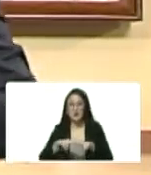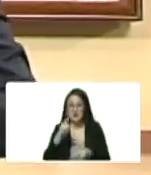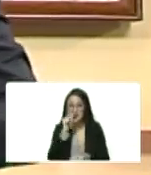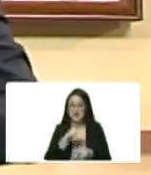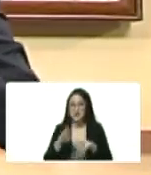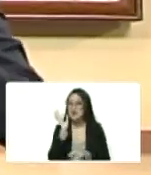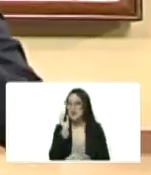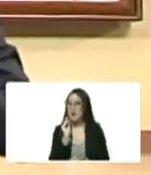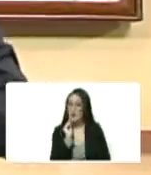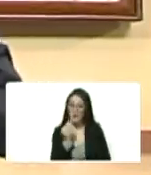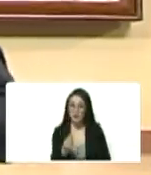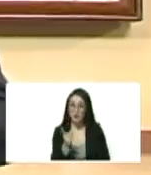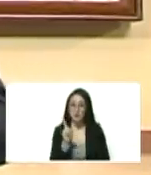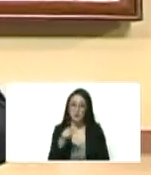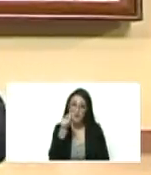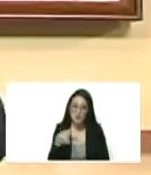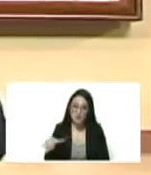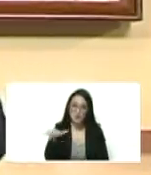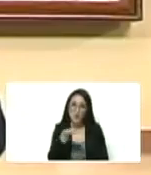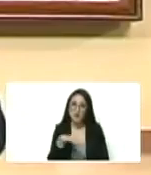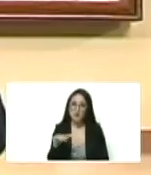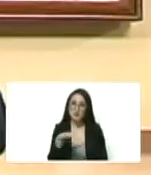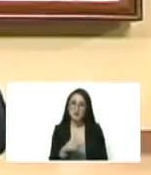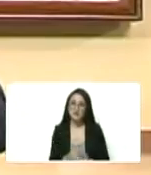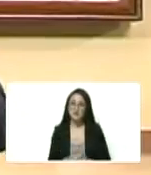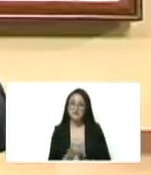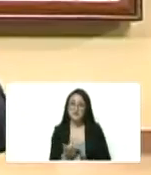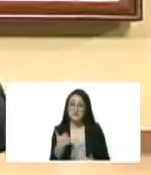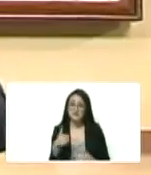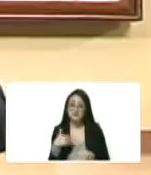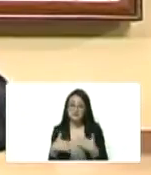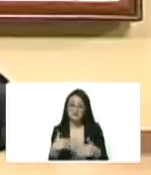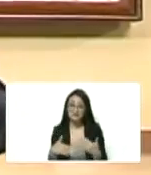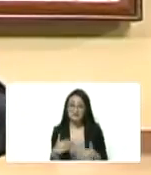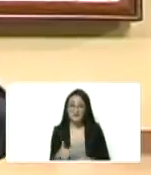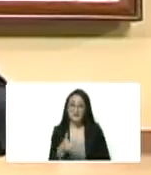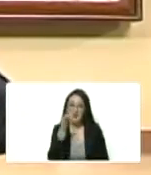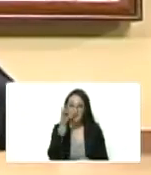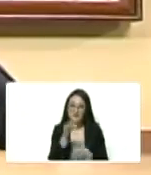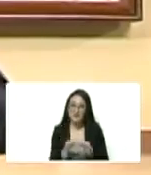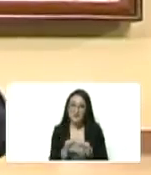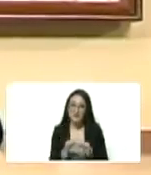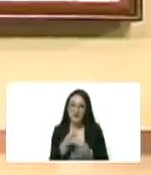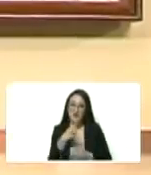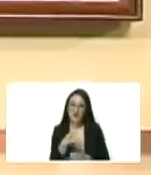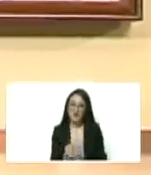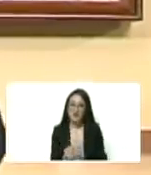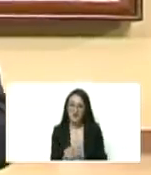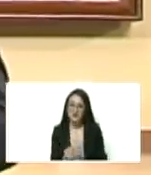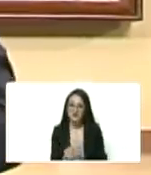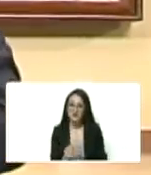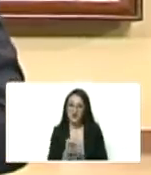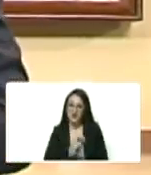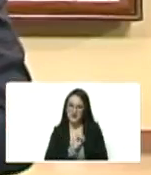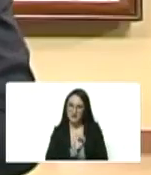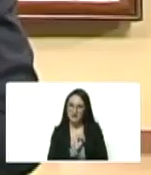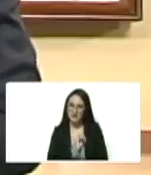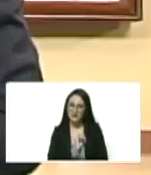nuestra juventud y de nuestro pueblo. Y que cada vez tengamos más fe, confianza,